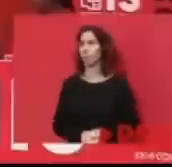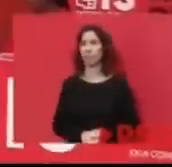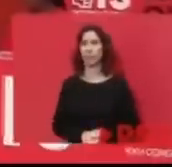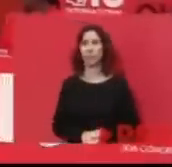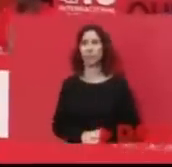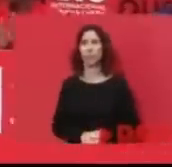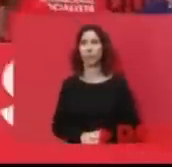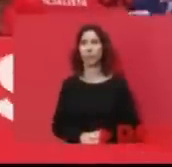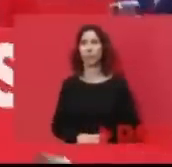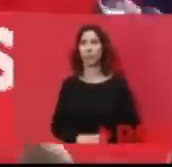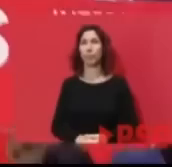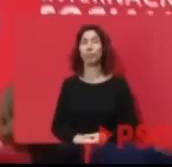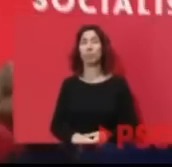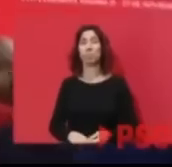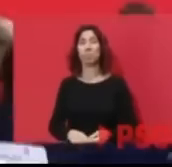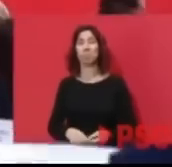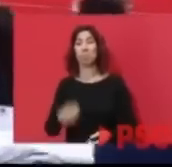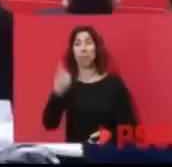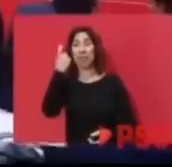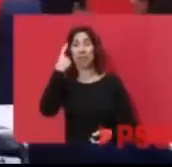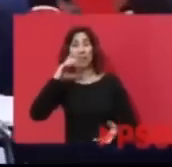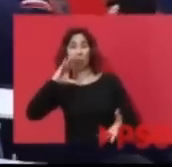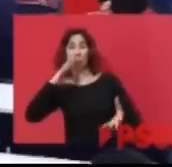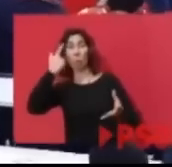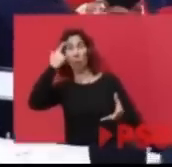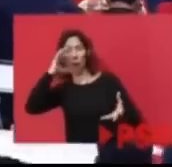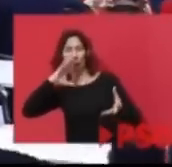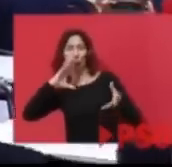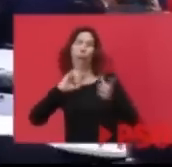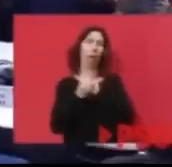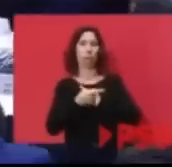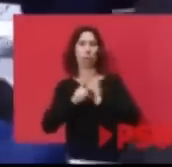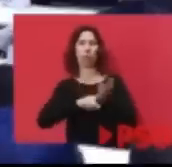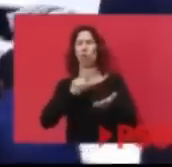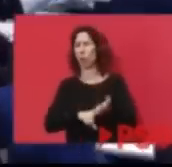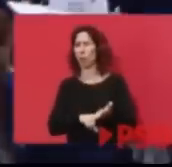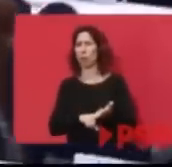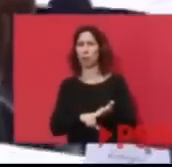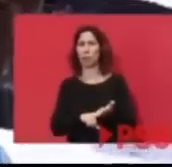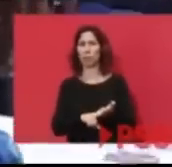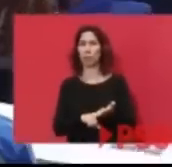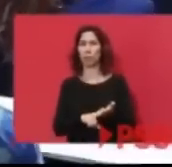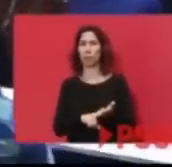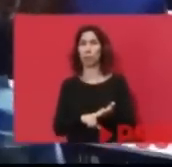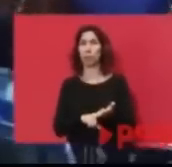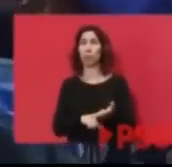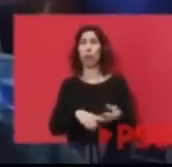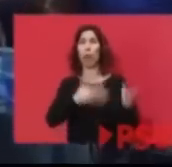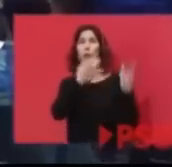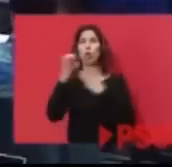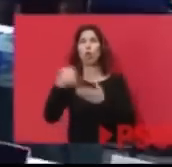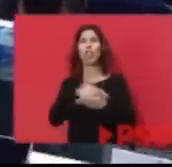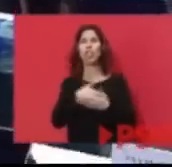internacional de la Generalidad de Cataluña. Y además de todo ello, comanda el día a día de la Fundación de Gobierno de Pedro Sánchez, que chequea